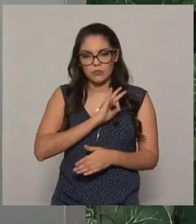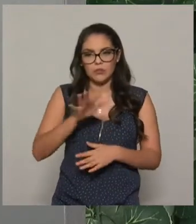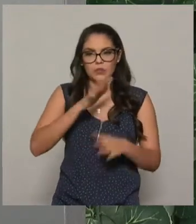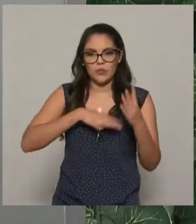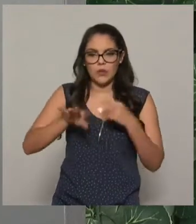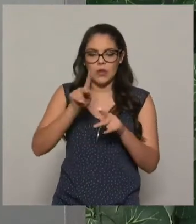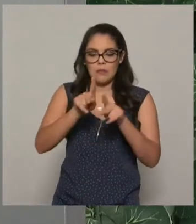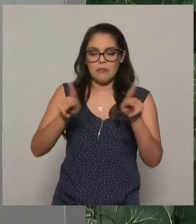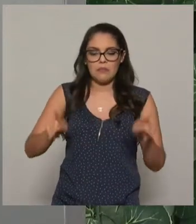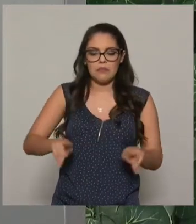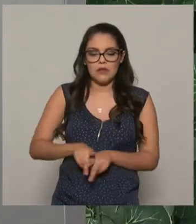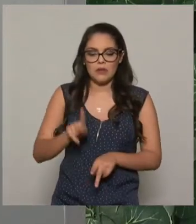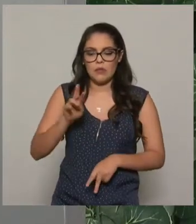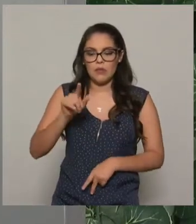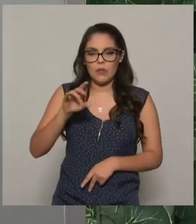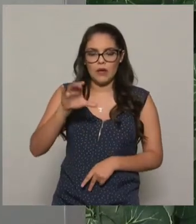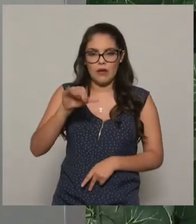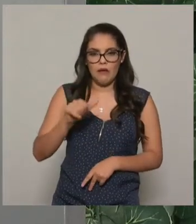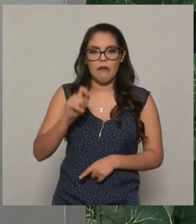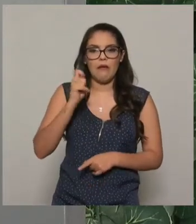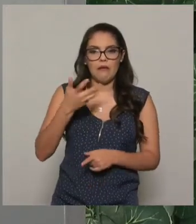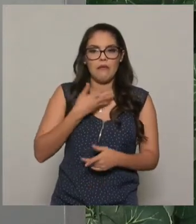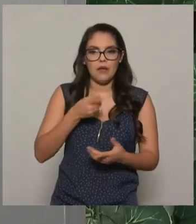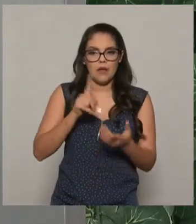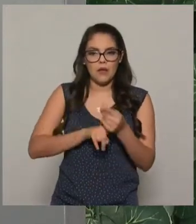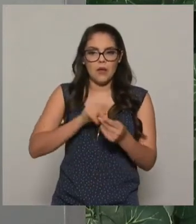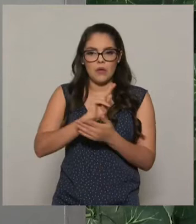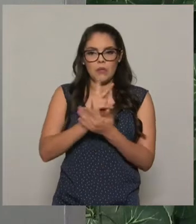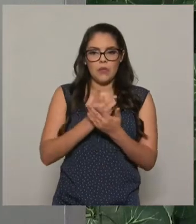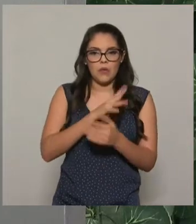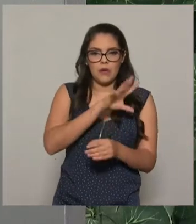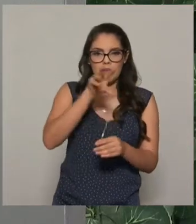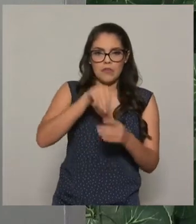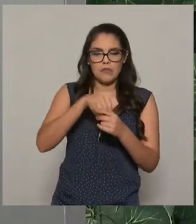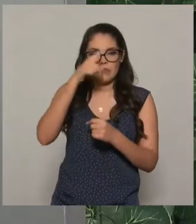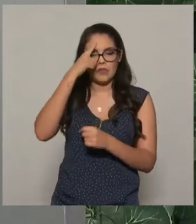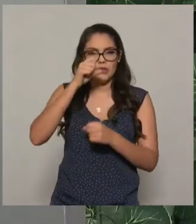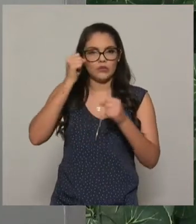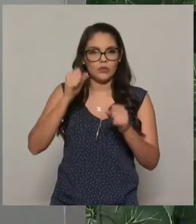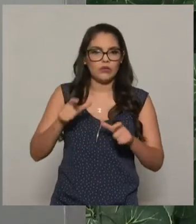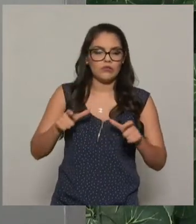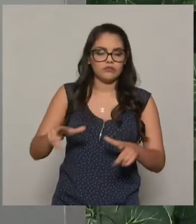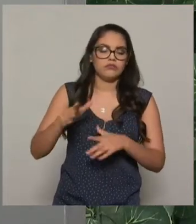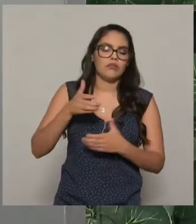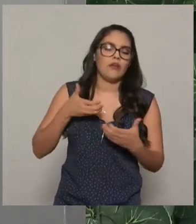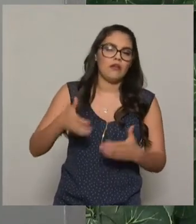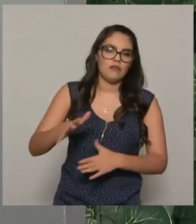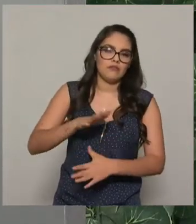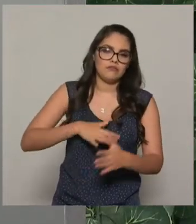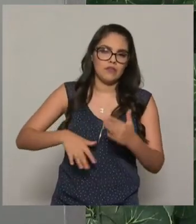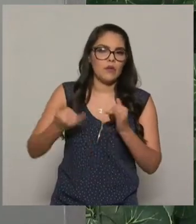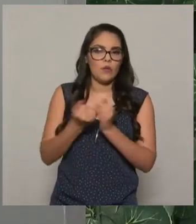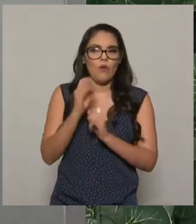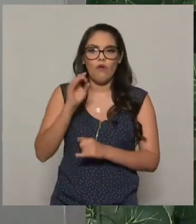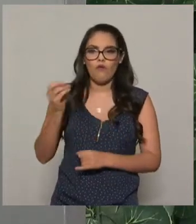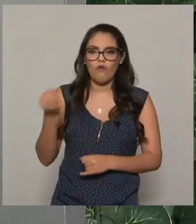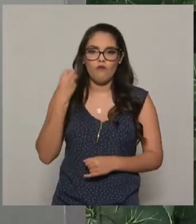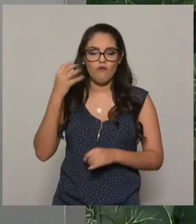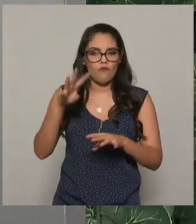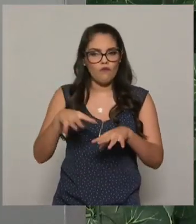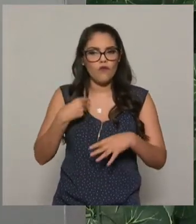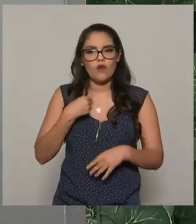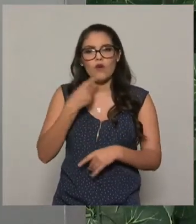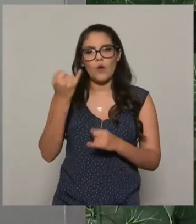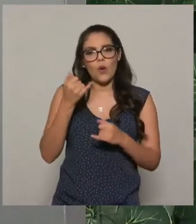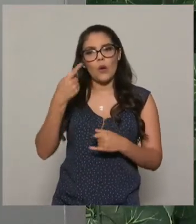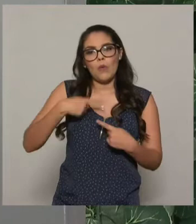Plaza Pública y ahí van a encontrar el Programa Integral de Seguridad Vial. Lo hemos hecho también en foros abiertos y pues queremos que participe quien tenga